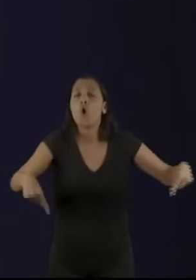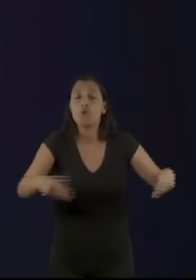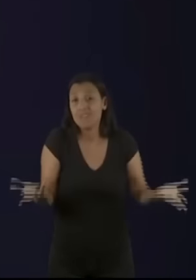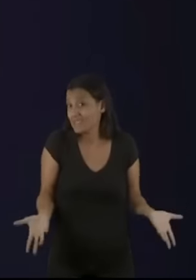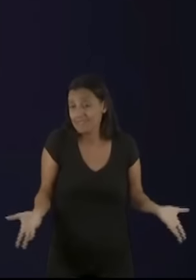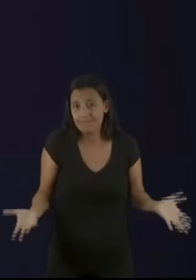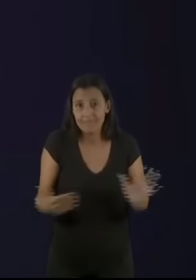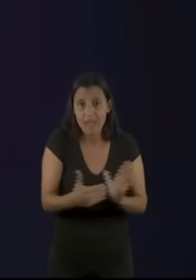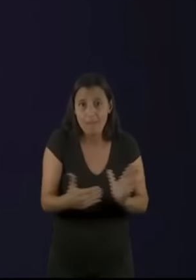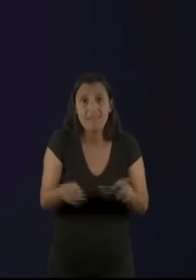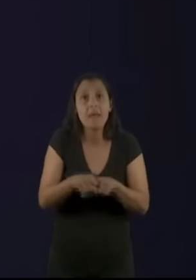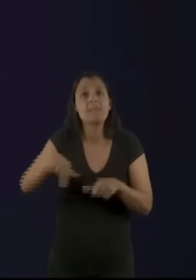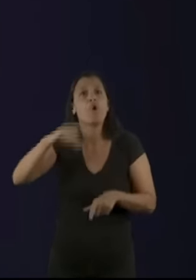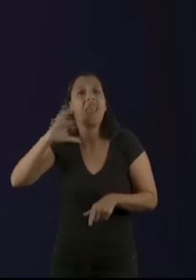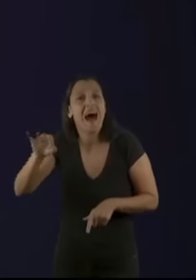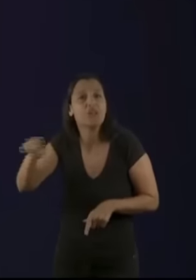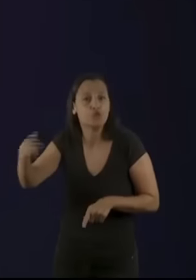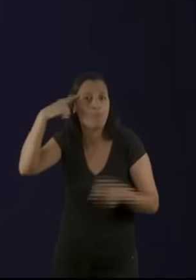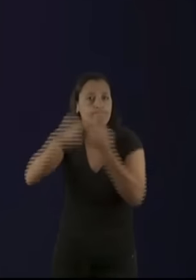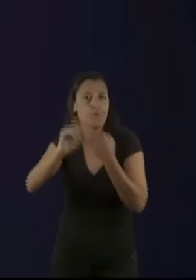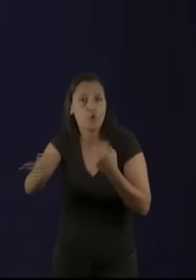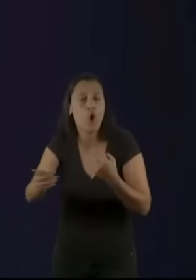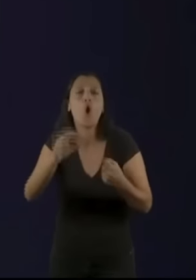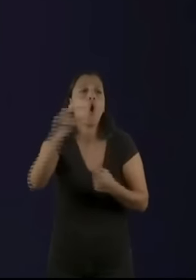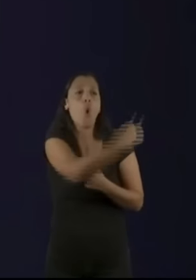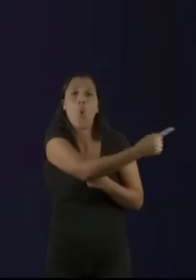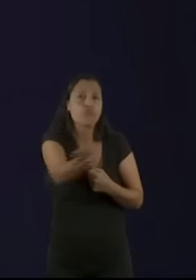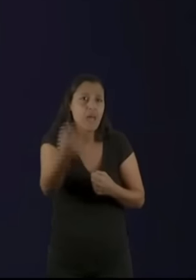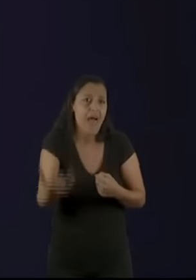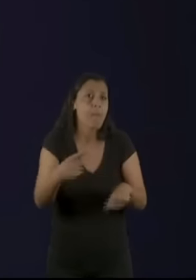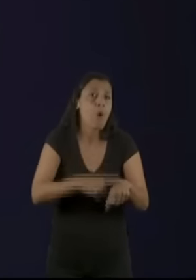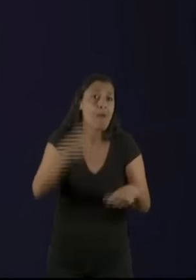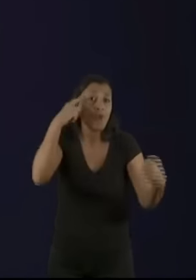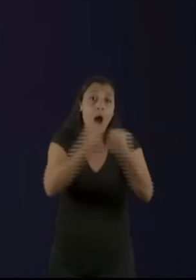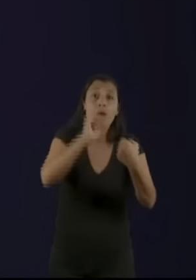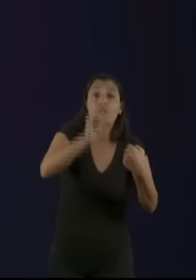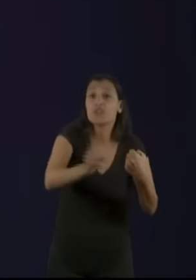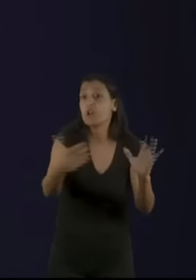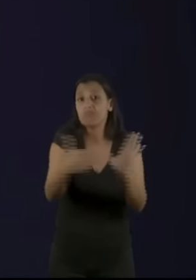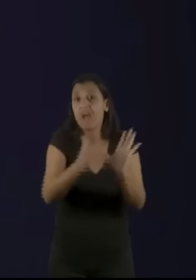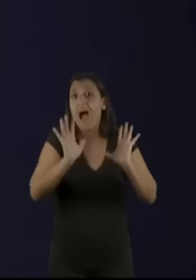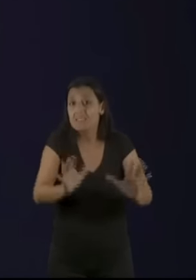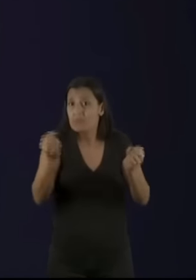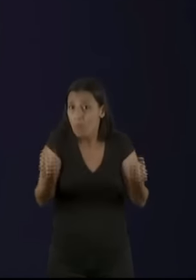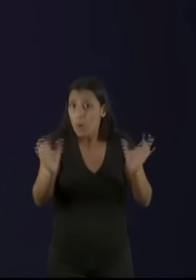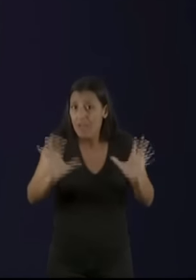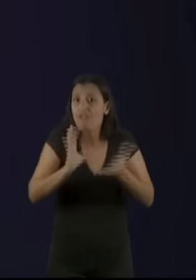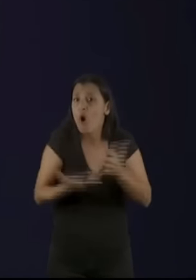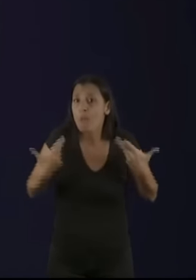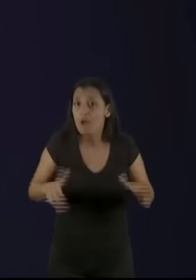con conchel me pasa con cada uno de ustedes en cada referencias y está muy bien que así